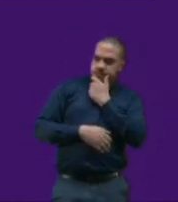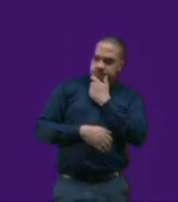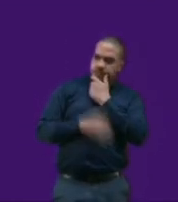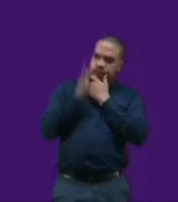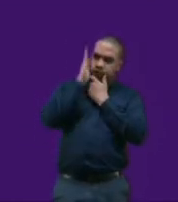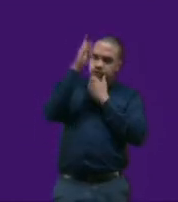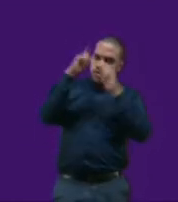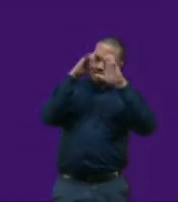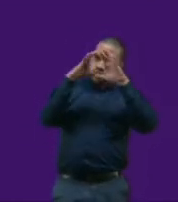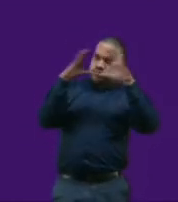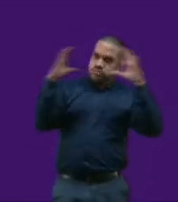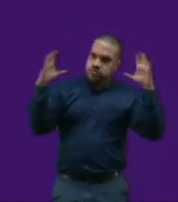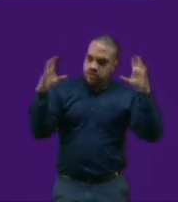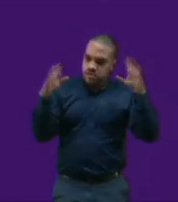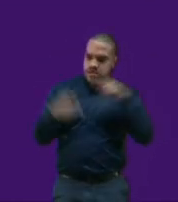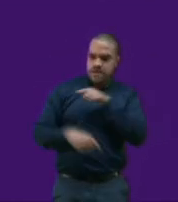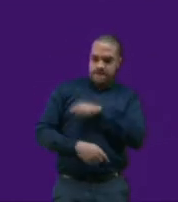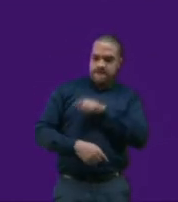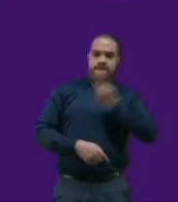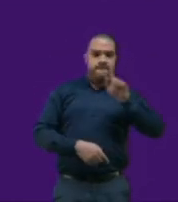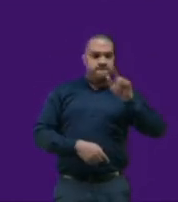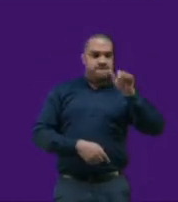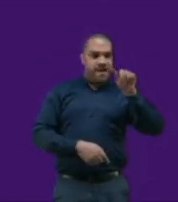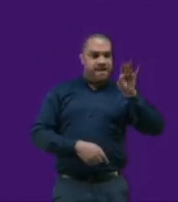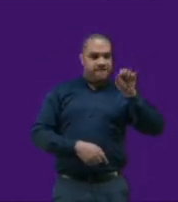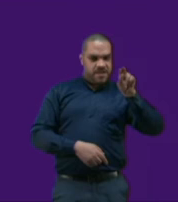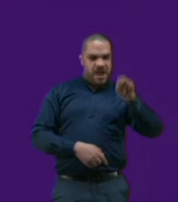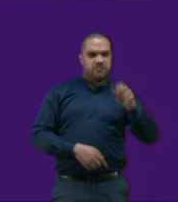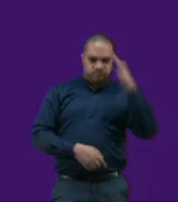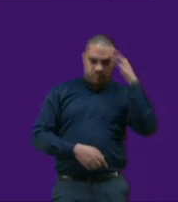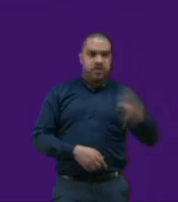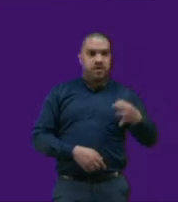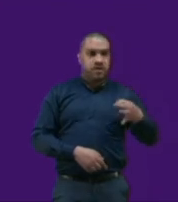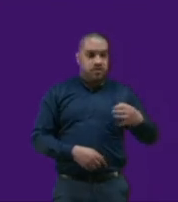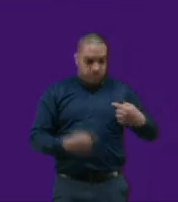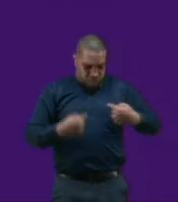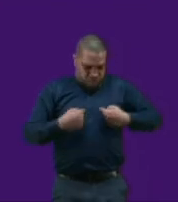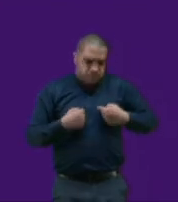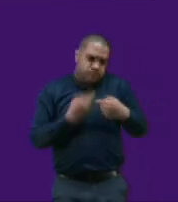Fabián. Vengo de orígenes humildes, soy de Barranca Bermeja.